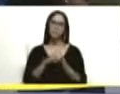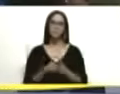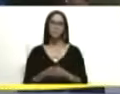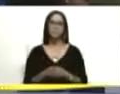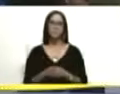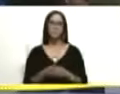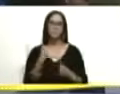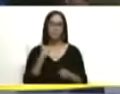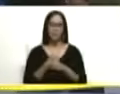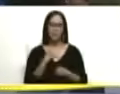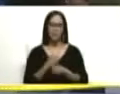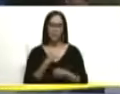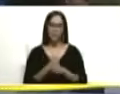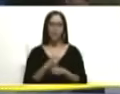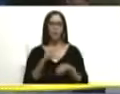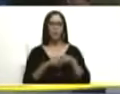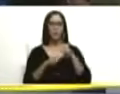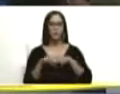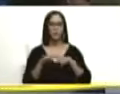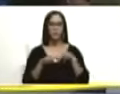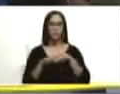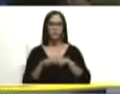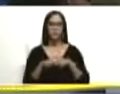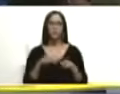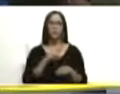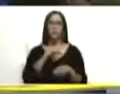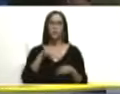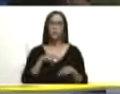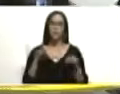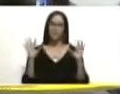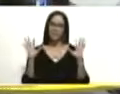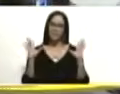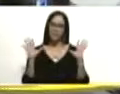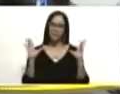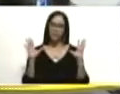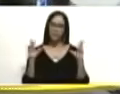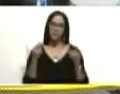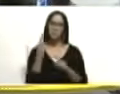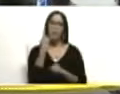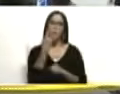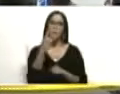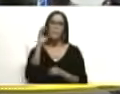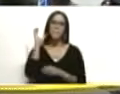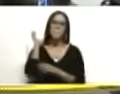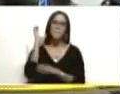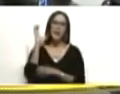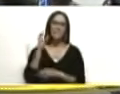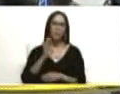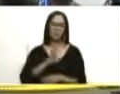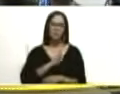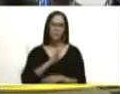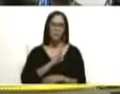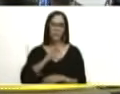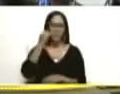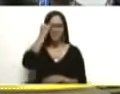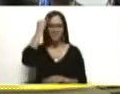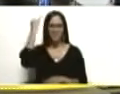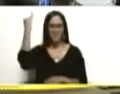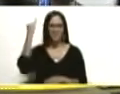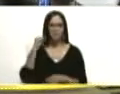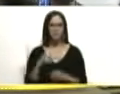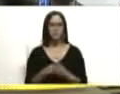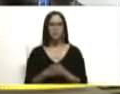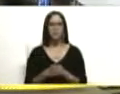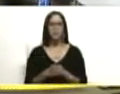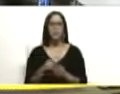de trabajo, de construcción, con nuestras manos, de un país con nuestras propias ideas, Made